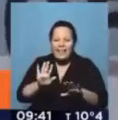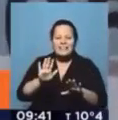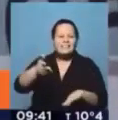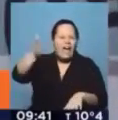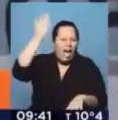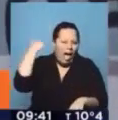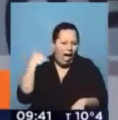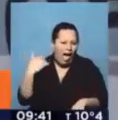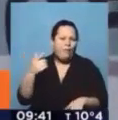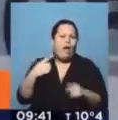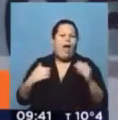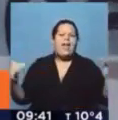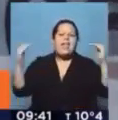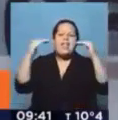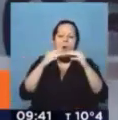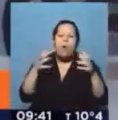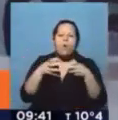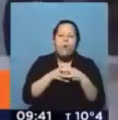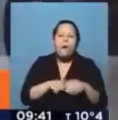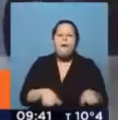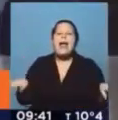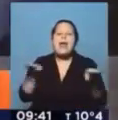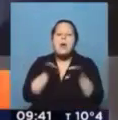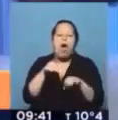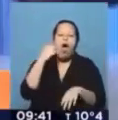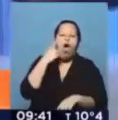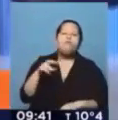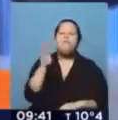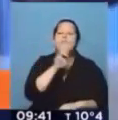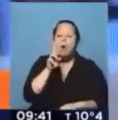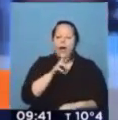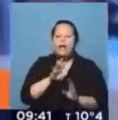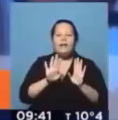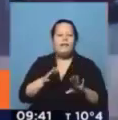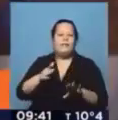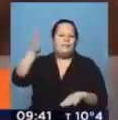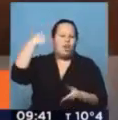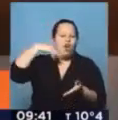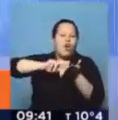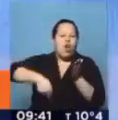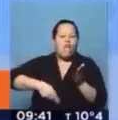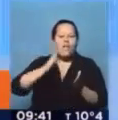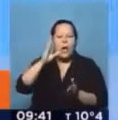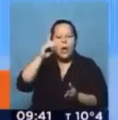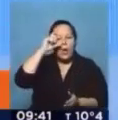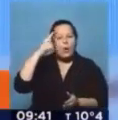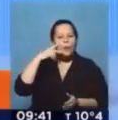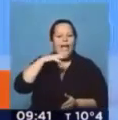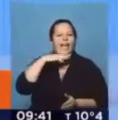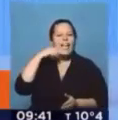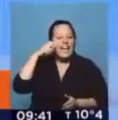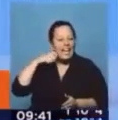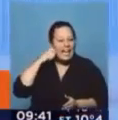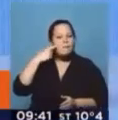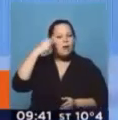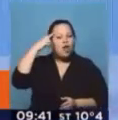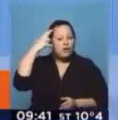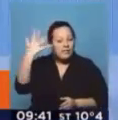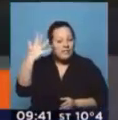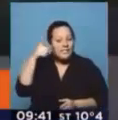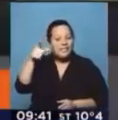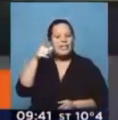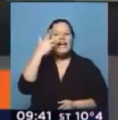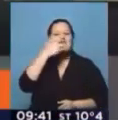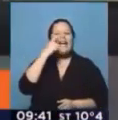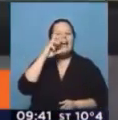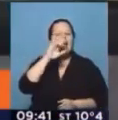Esto viene, la paridad, el movimiento de igualdad entre hombres y mujeres, viene una gran convención en Beijing en 1995, que justamente la que lo